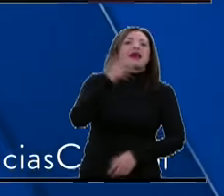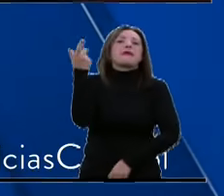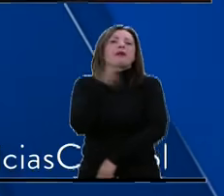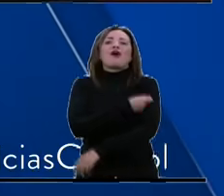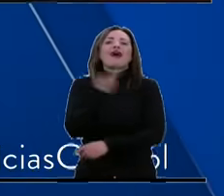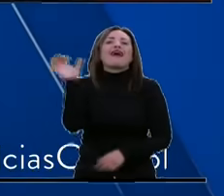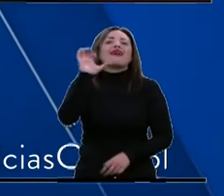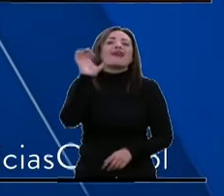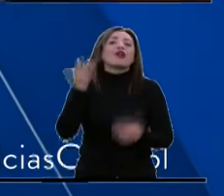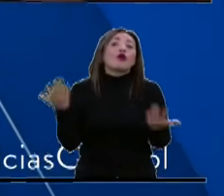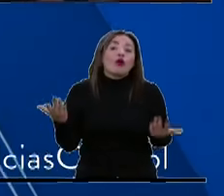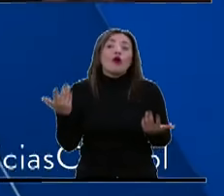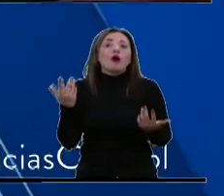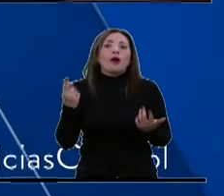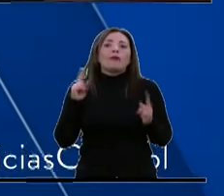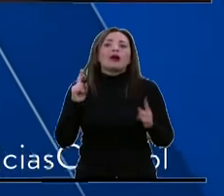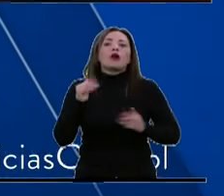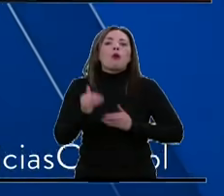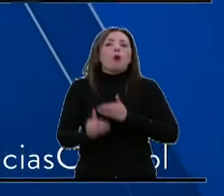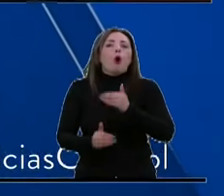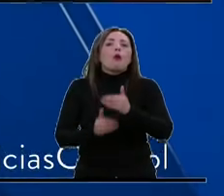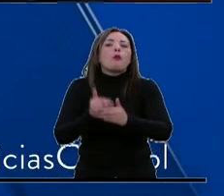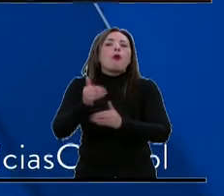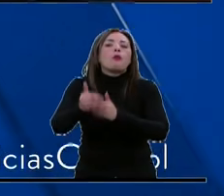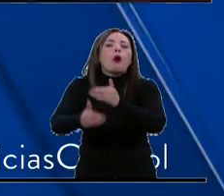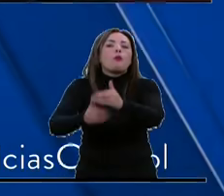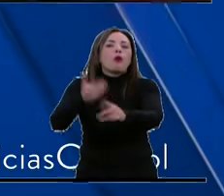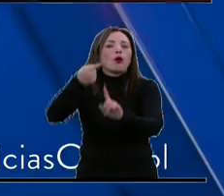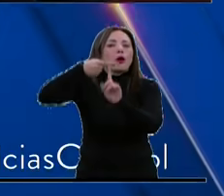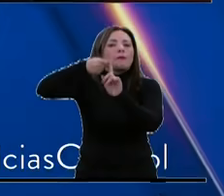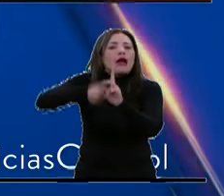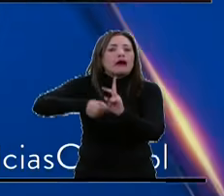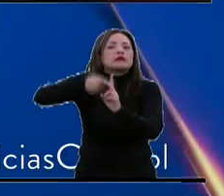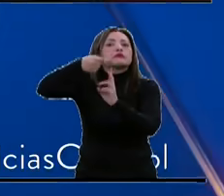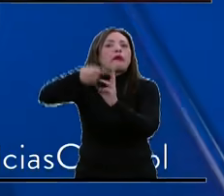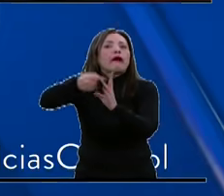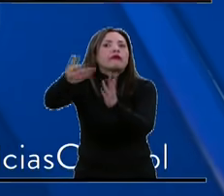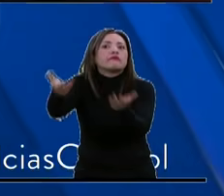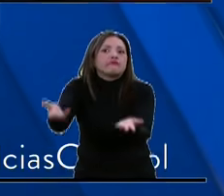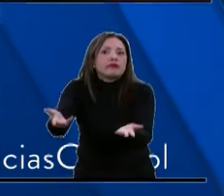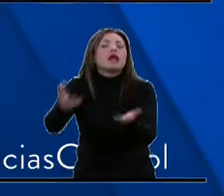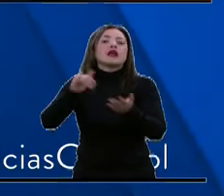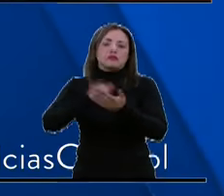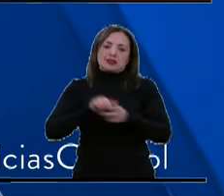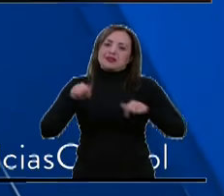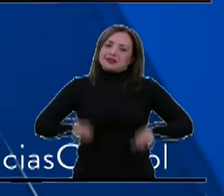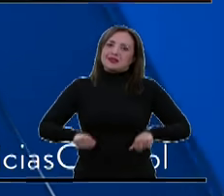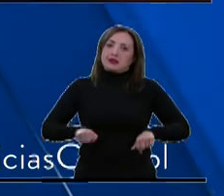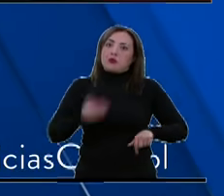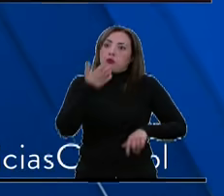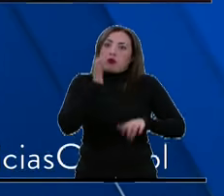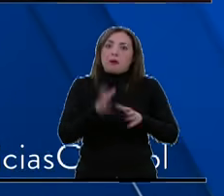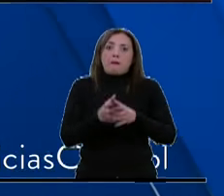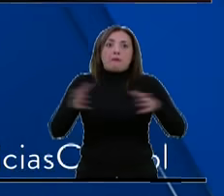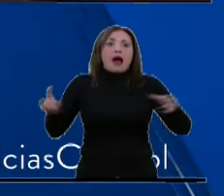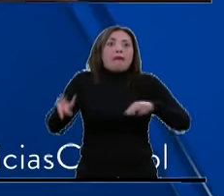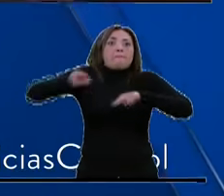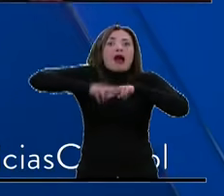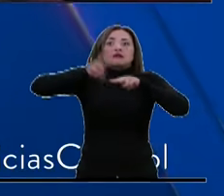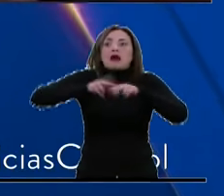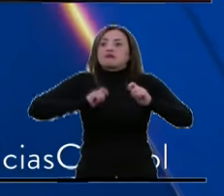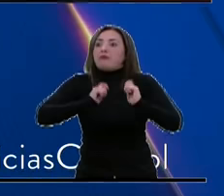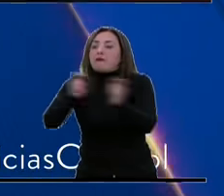pero será algo muy progresivo y nos tomara meses así que este es el momento donde ante un incremento en el ritmo de contagio